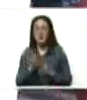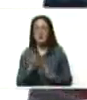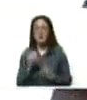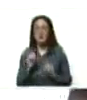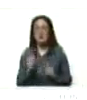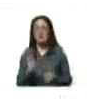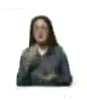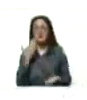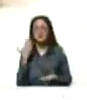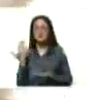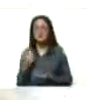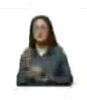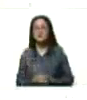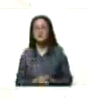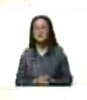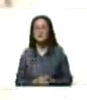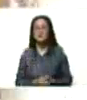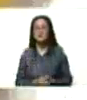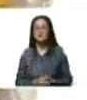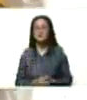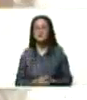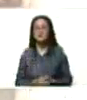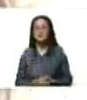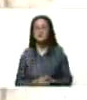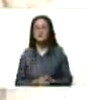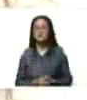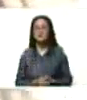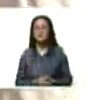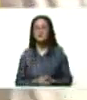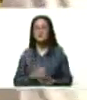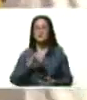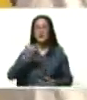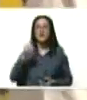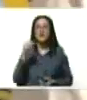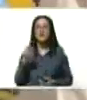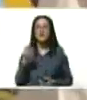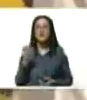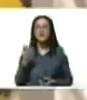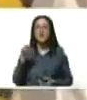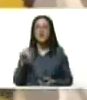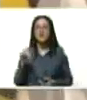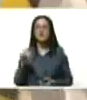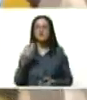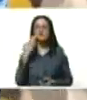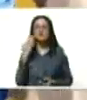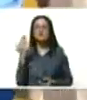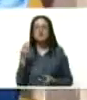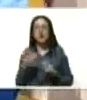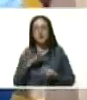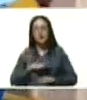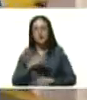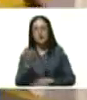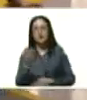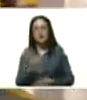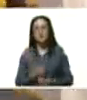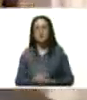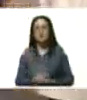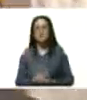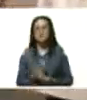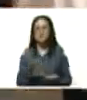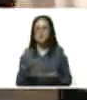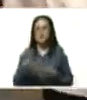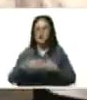Carlos. ¿Ah? Aquí tenemos a John Zavala. John, ¿cómo estás tú? ¿Ah? Oye, dame la mano,